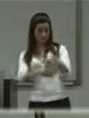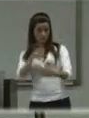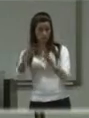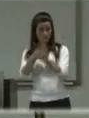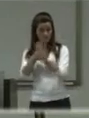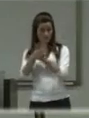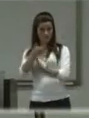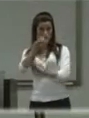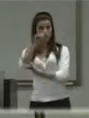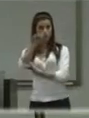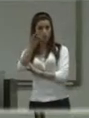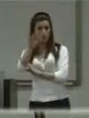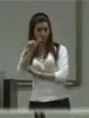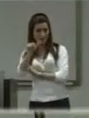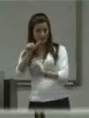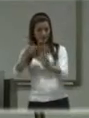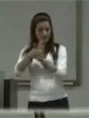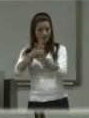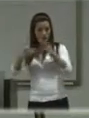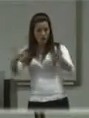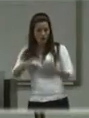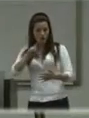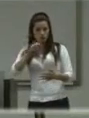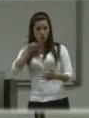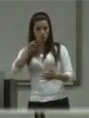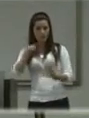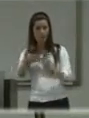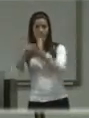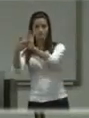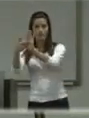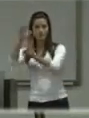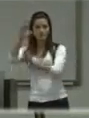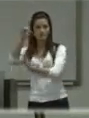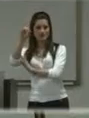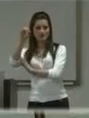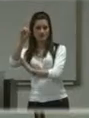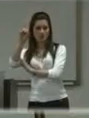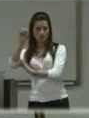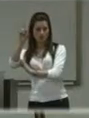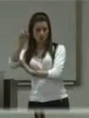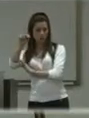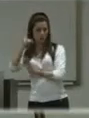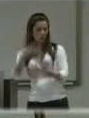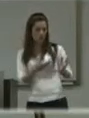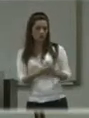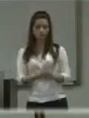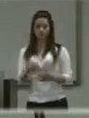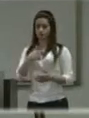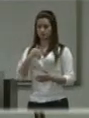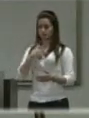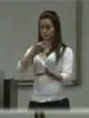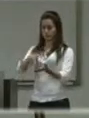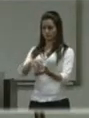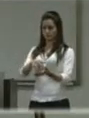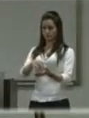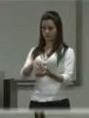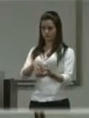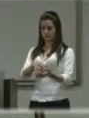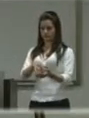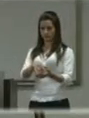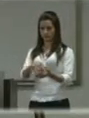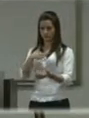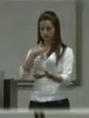informe sombra que fue eso del informe sombra ante la sedao yo fui allá a gineva abajo con una